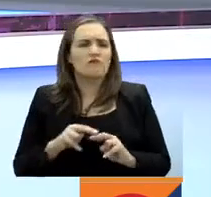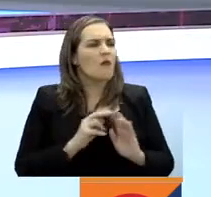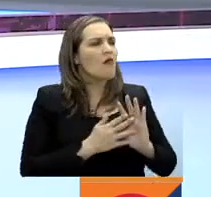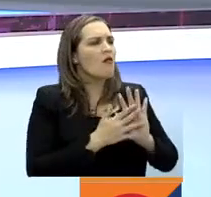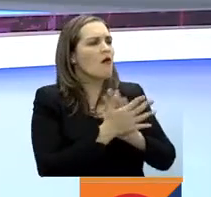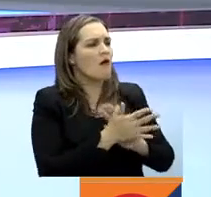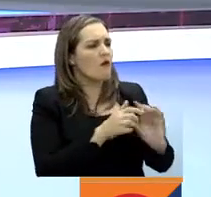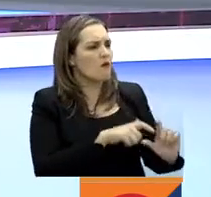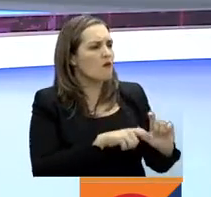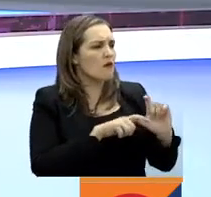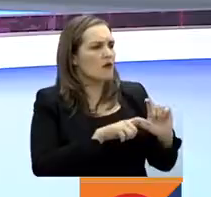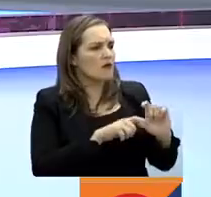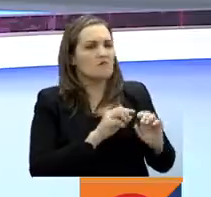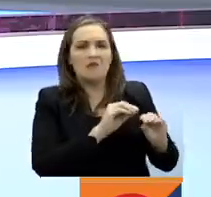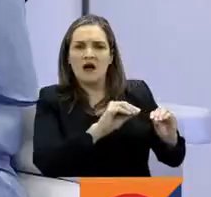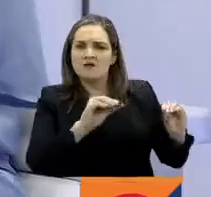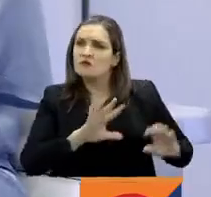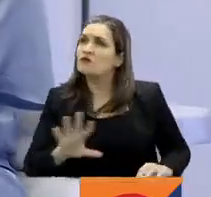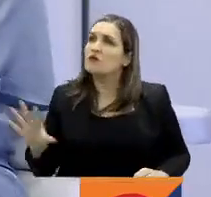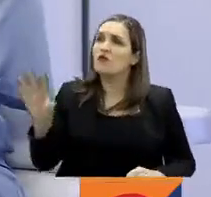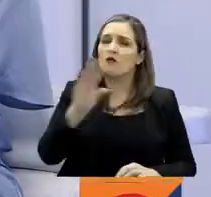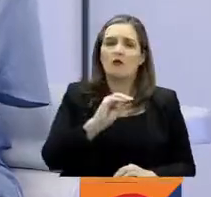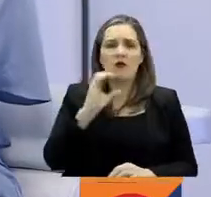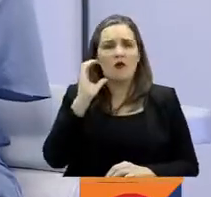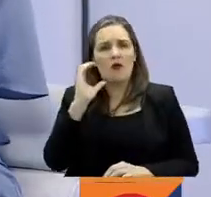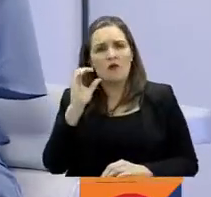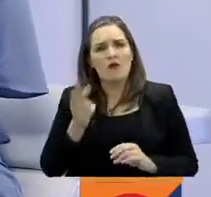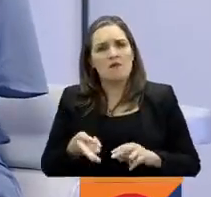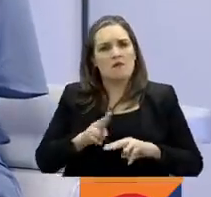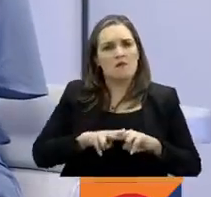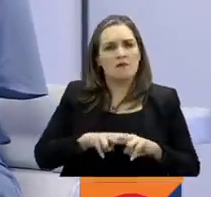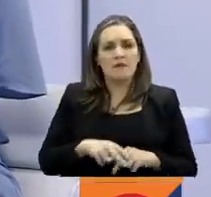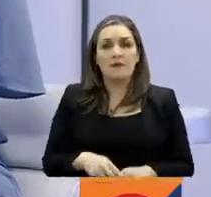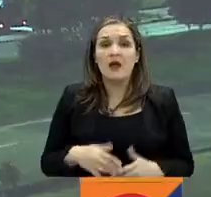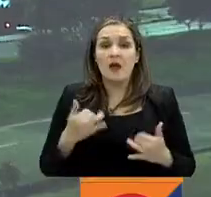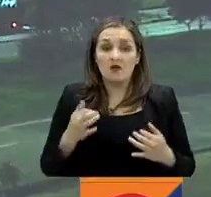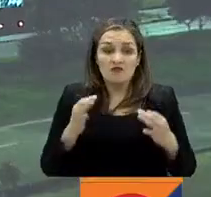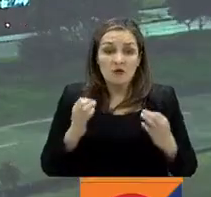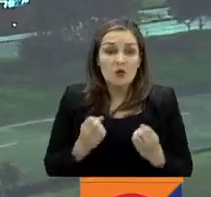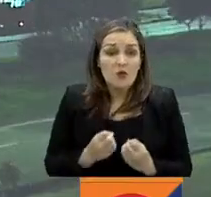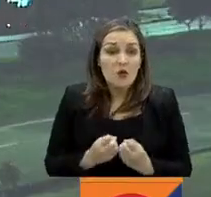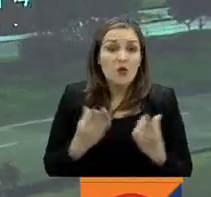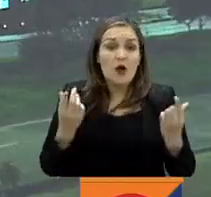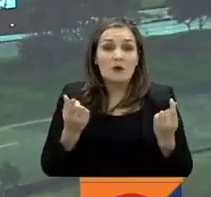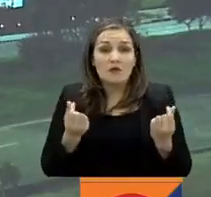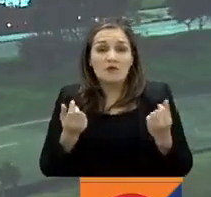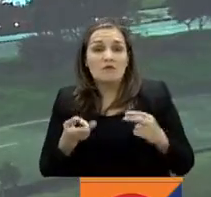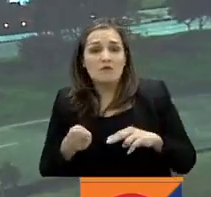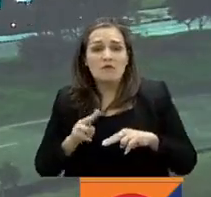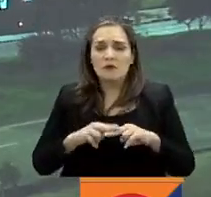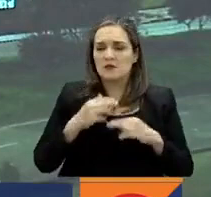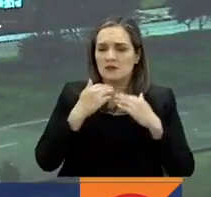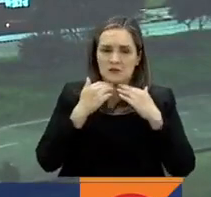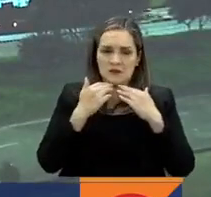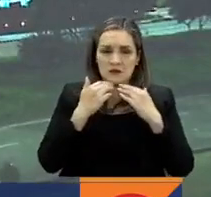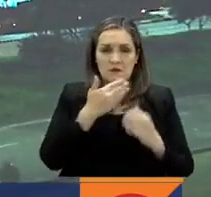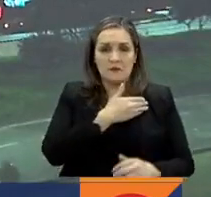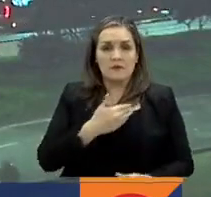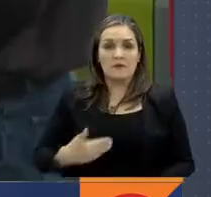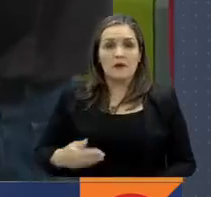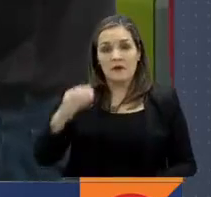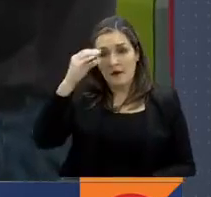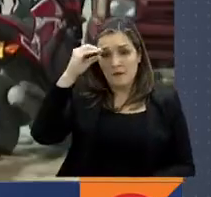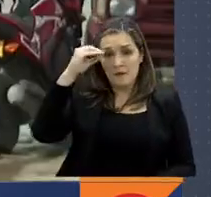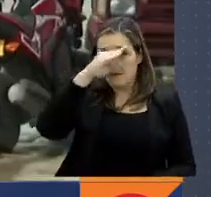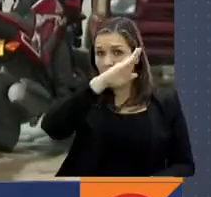cuánto es el aumento? Damaris, bueno, yo le cuento que aún no se conoce de cuánto sería el aumento. El presidente Petro aseguró